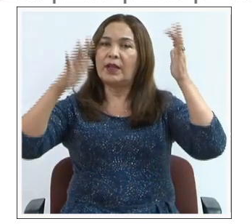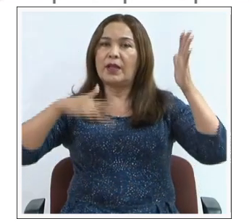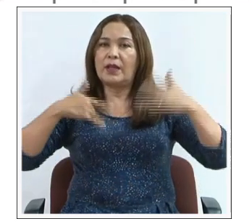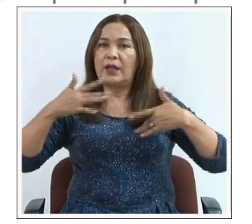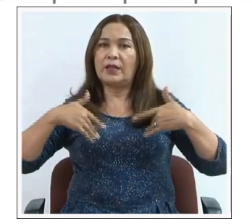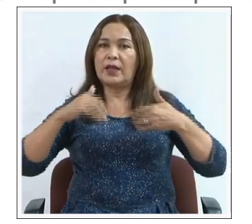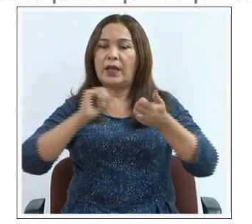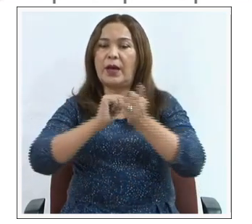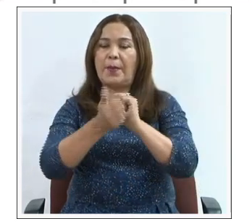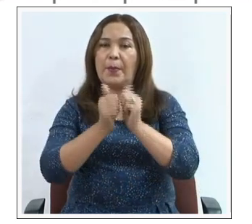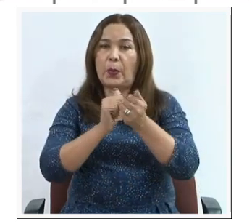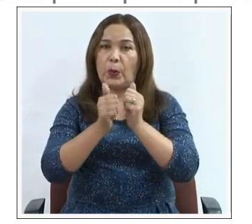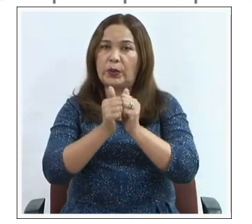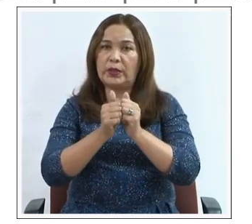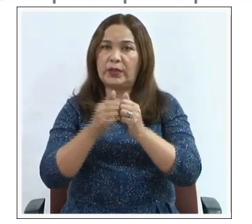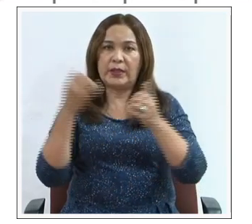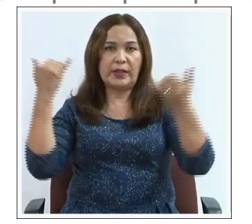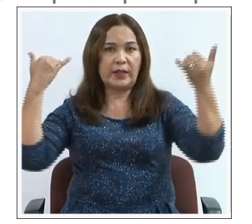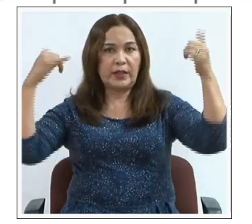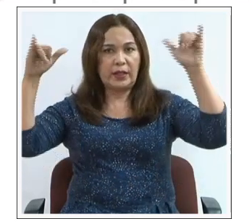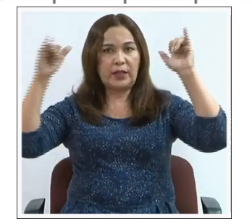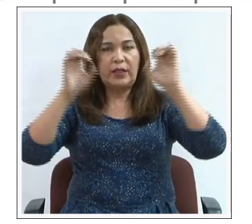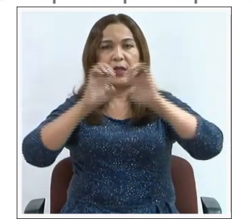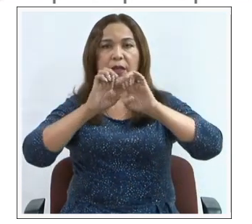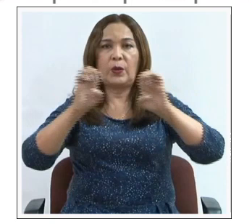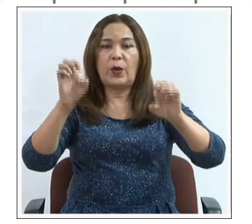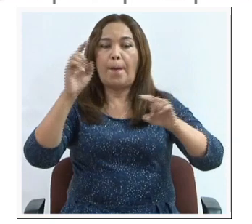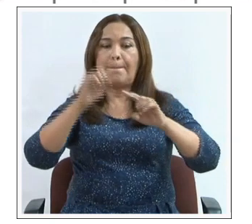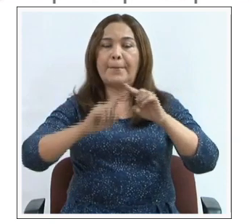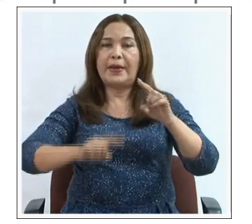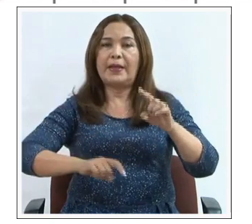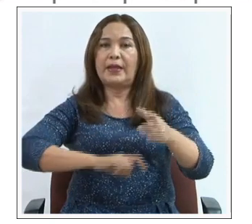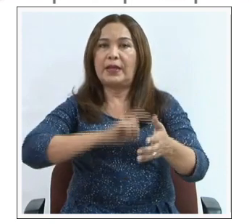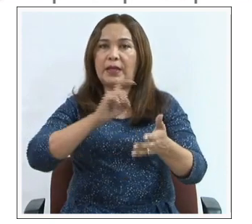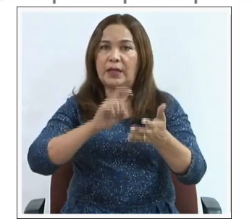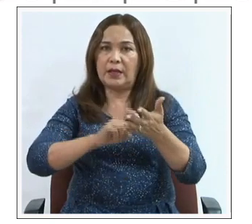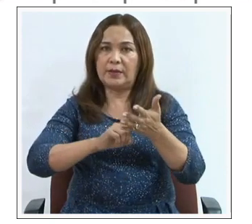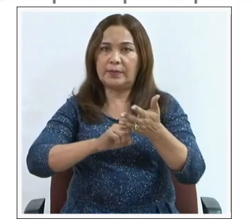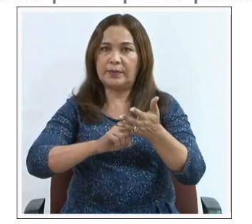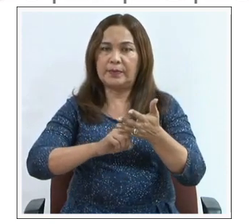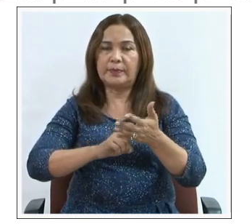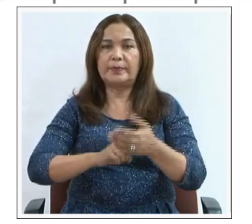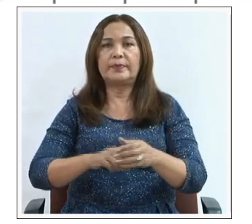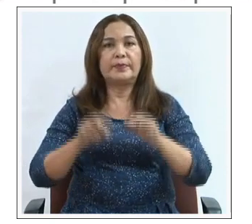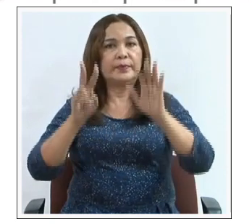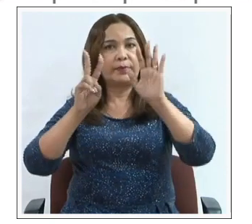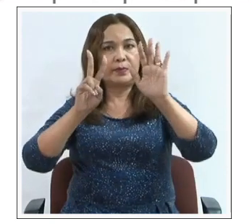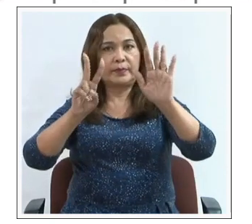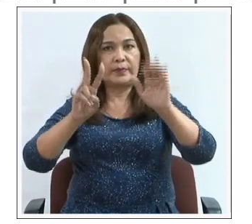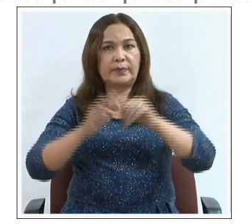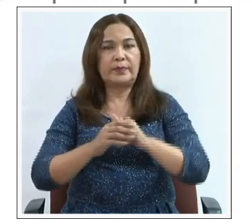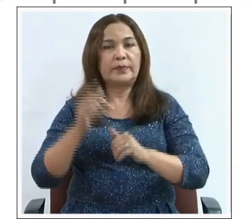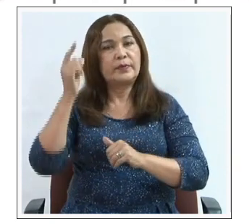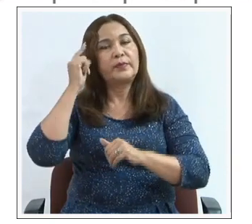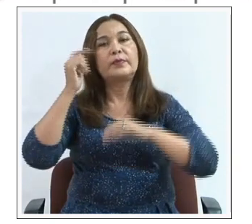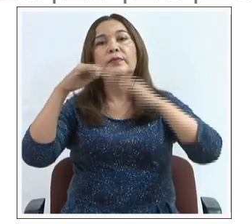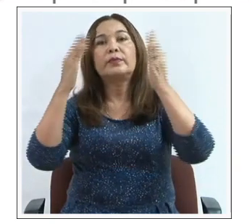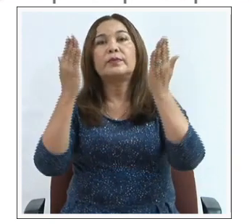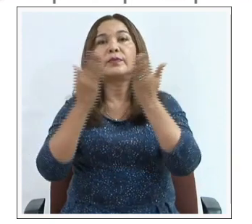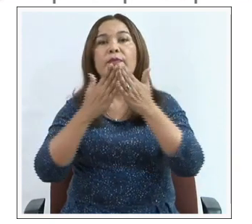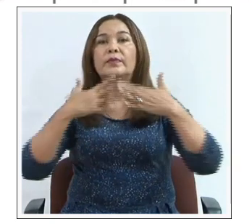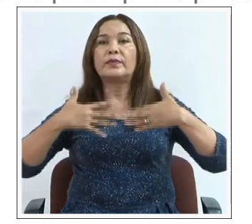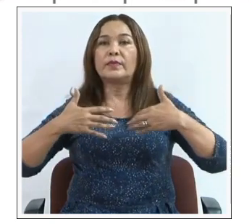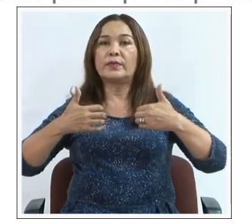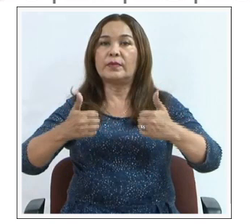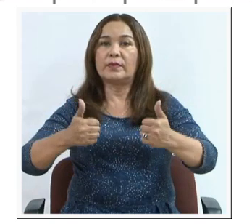actividades deportivas y recreativas de educación media general día 7 día mundial de